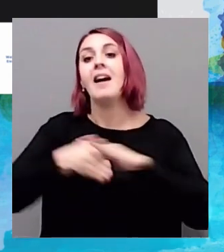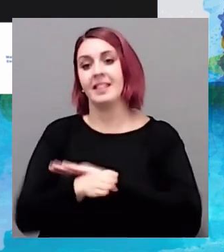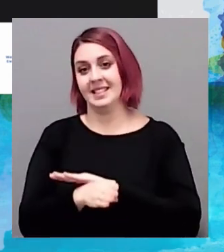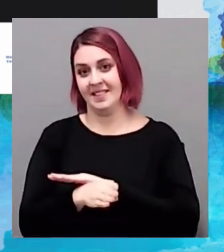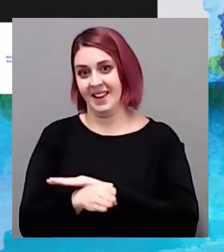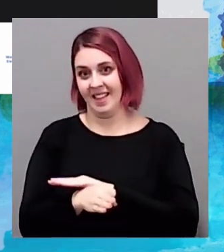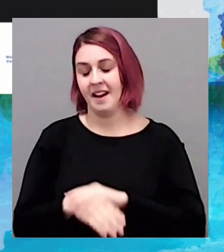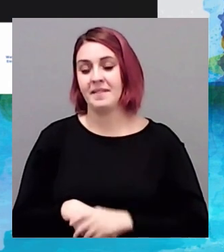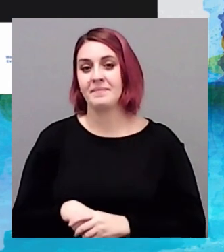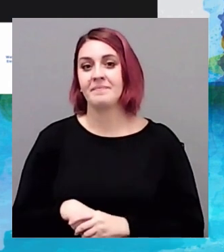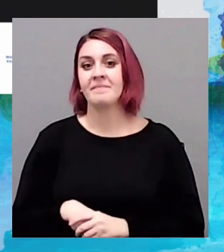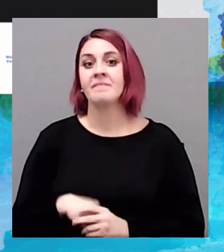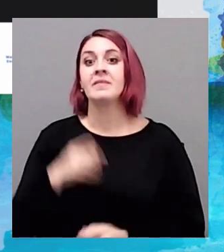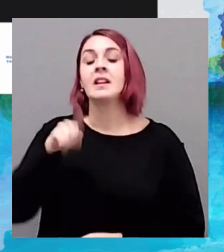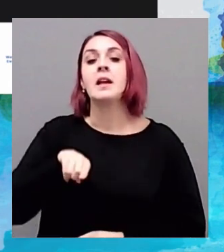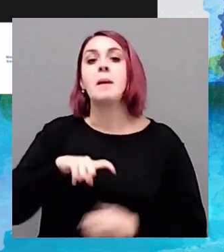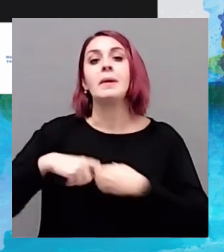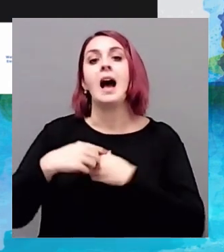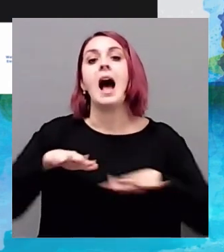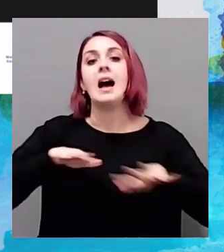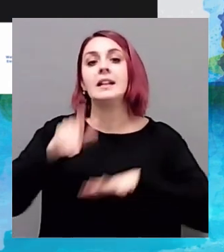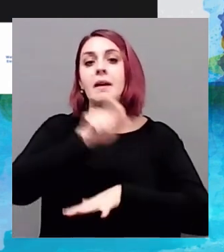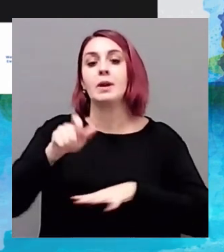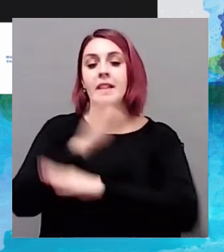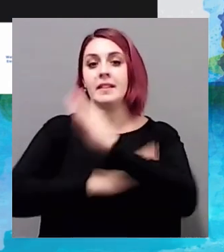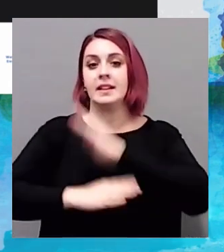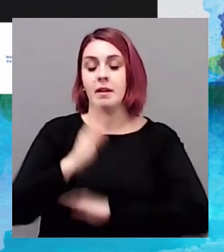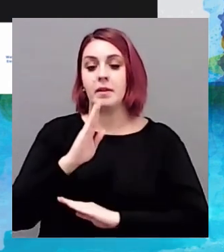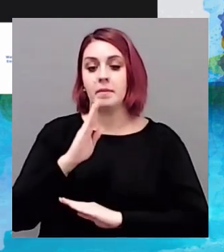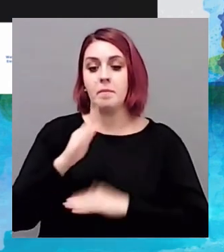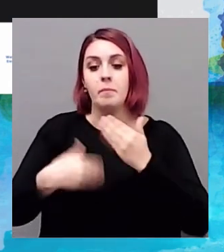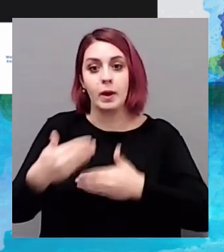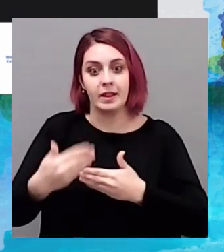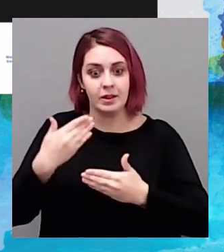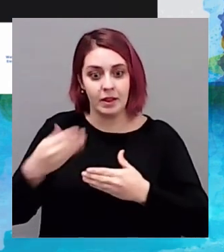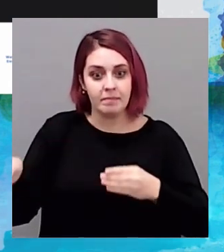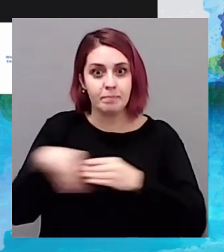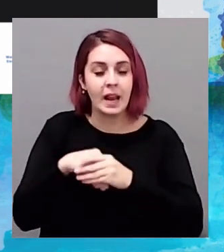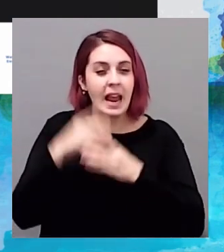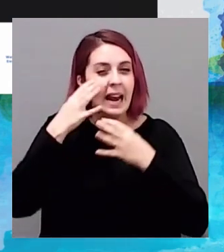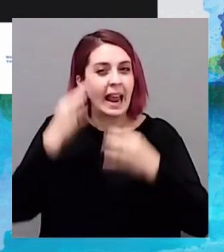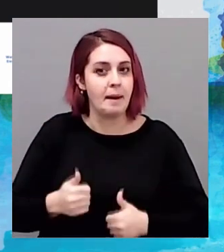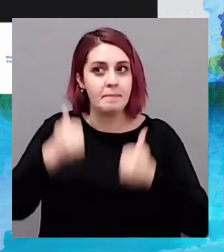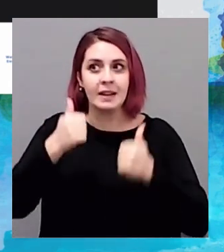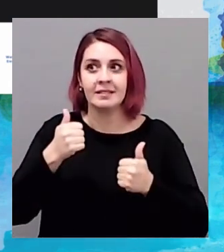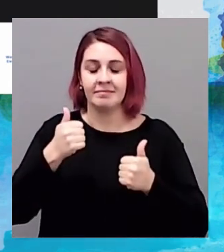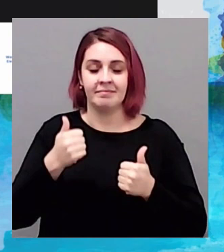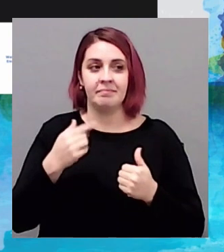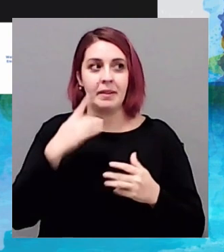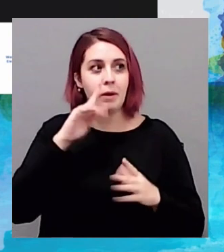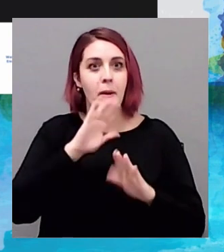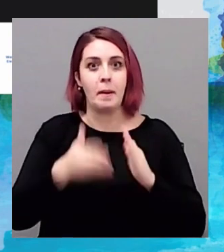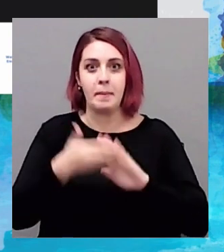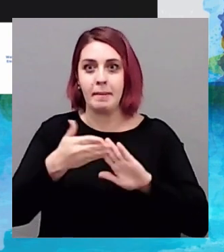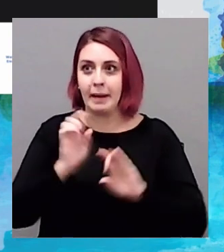vez la participación activa de las personas con discapacidad en el proceso de investigación es más real, es más tangible y cada vez no